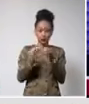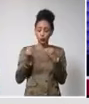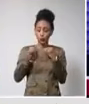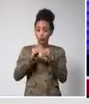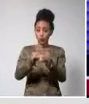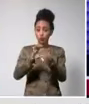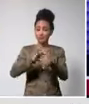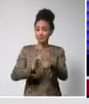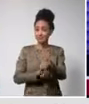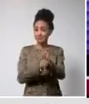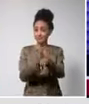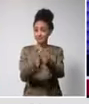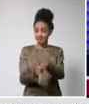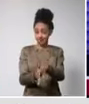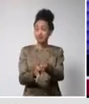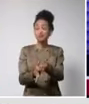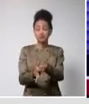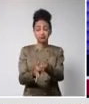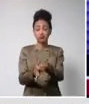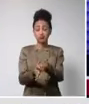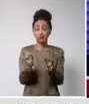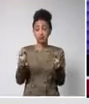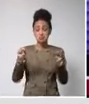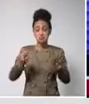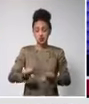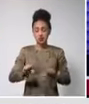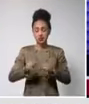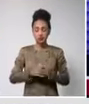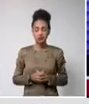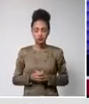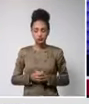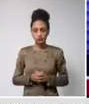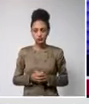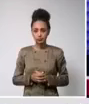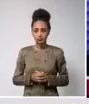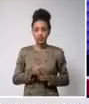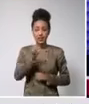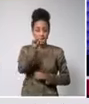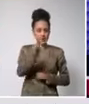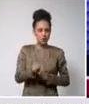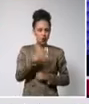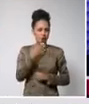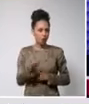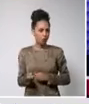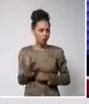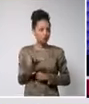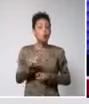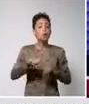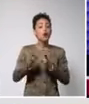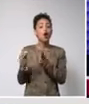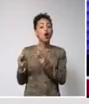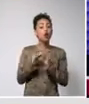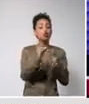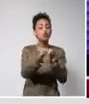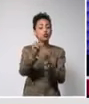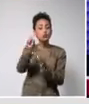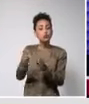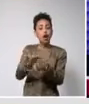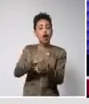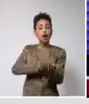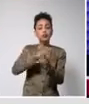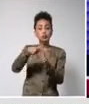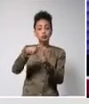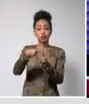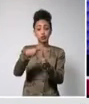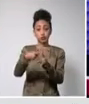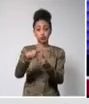pronóstico cuando se asocian con la COVID, contacto de un caso positivo ya previamente